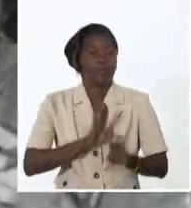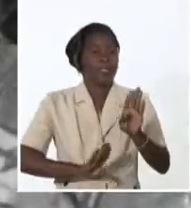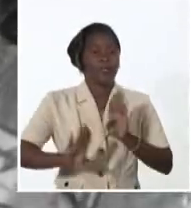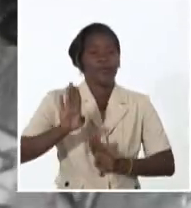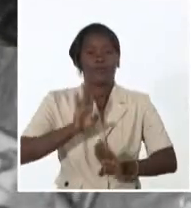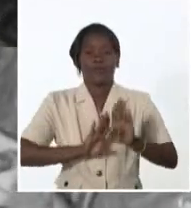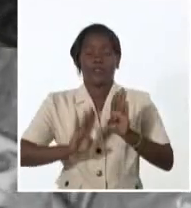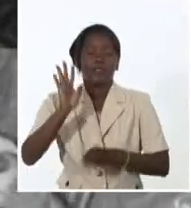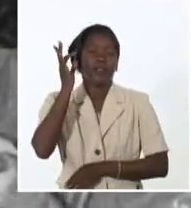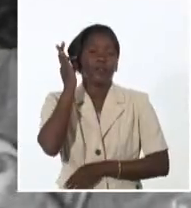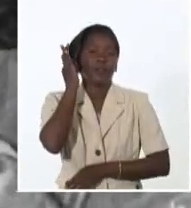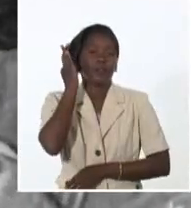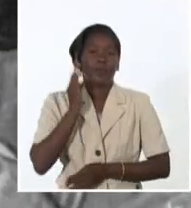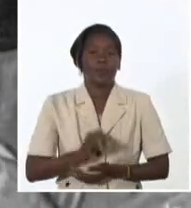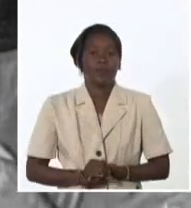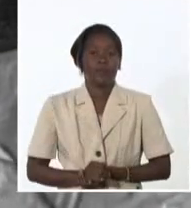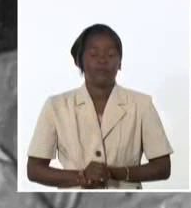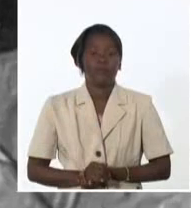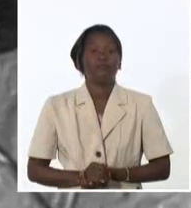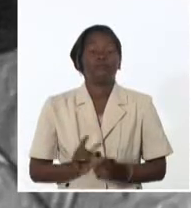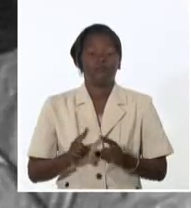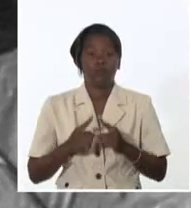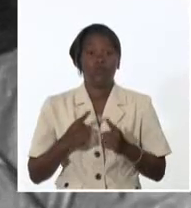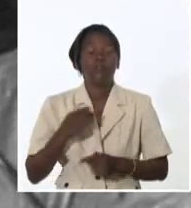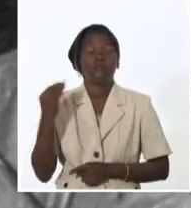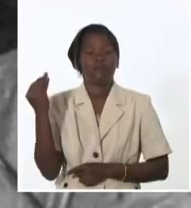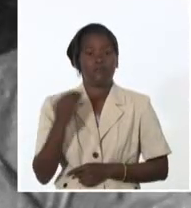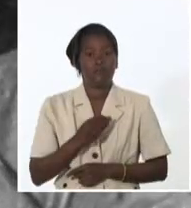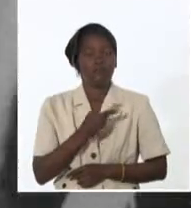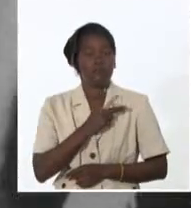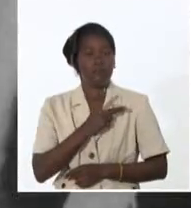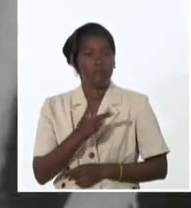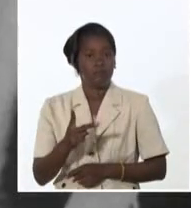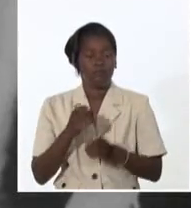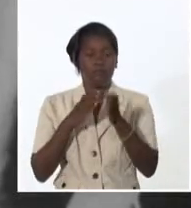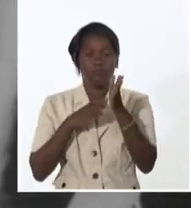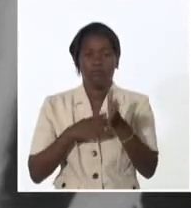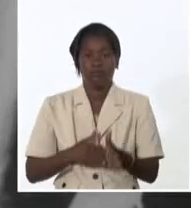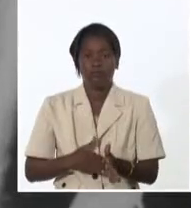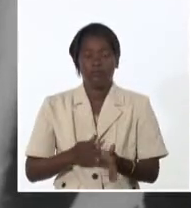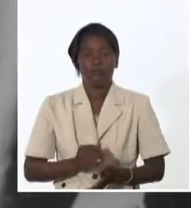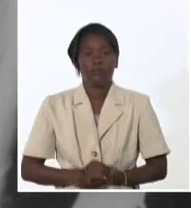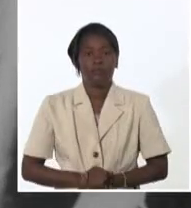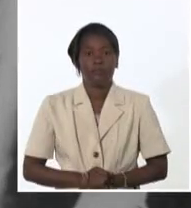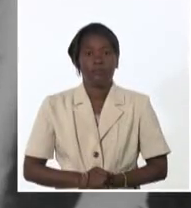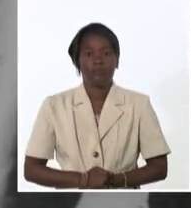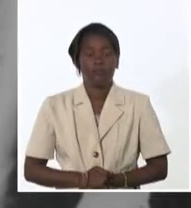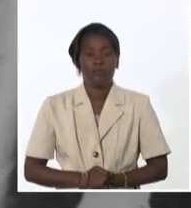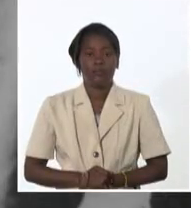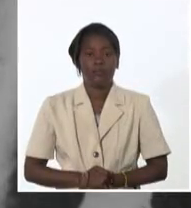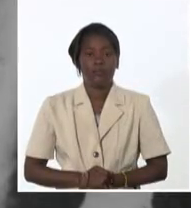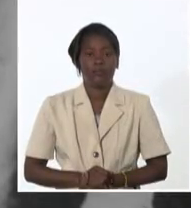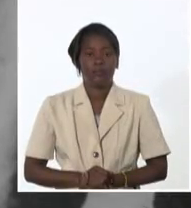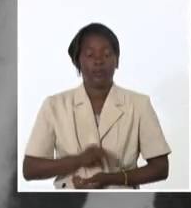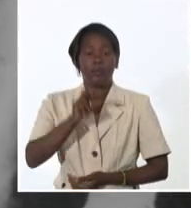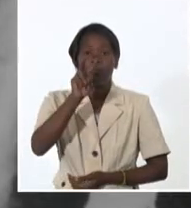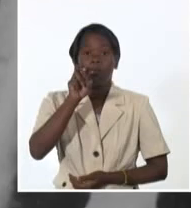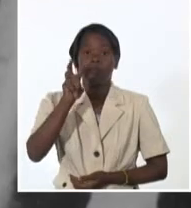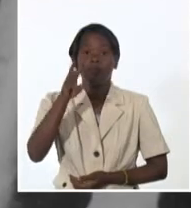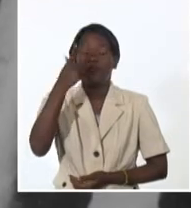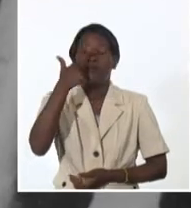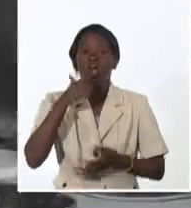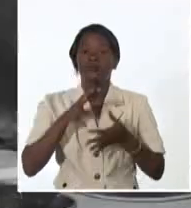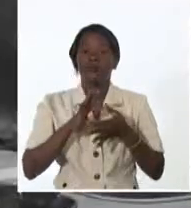para quien fue su más infinita lealtad y confianza, donde surcó profunda su huella aquel 23 de